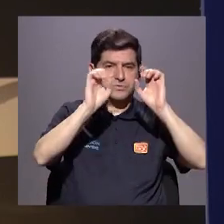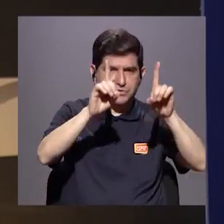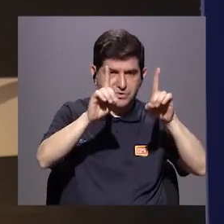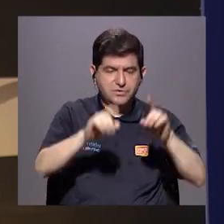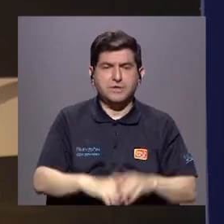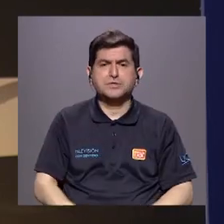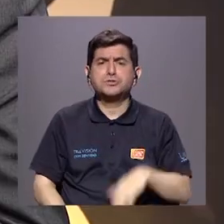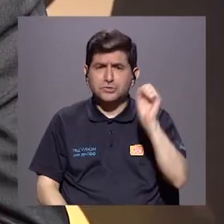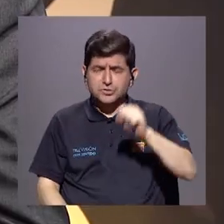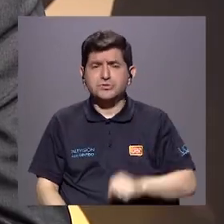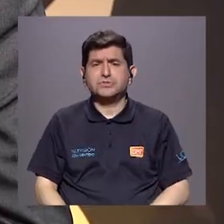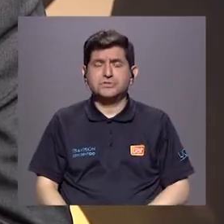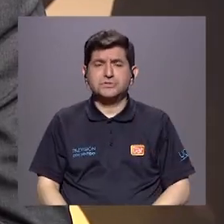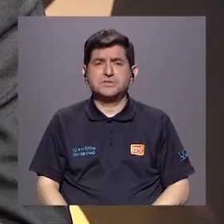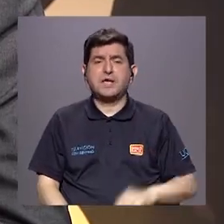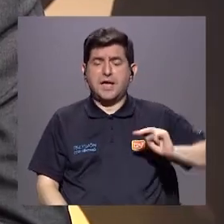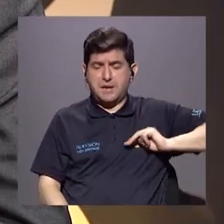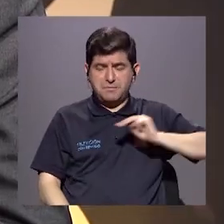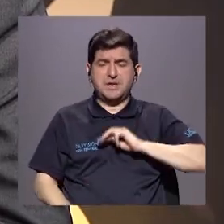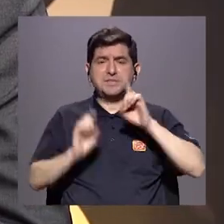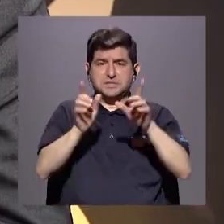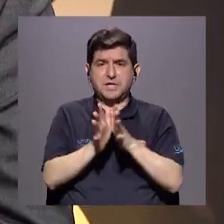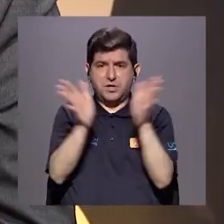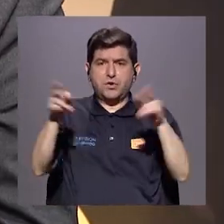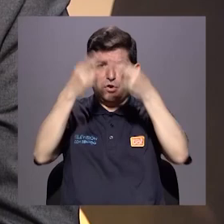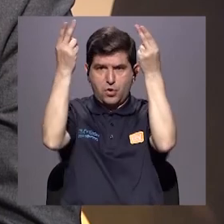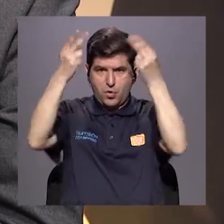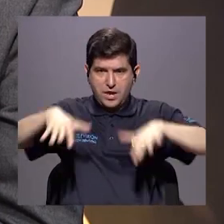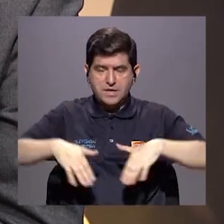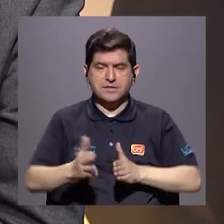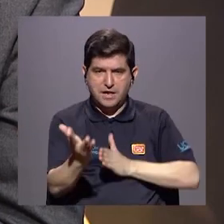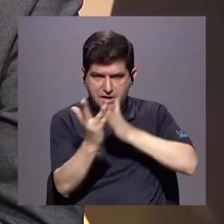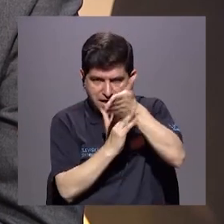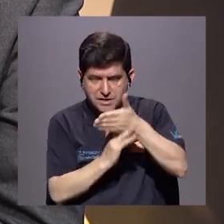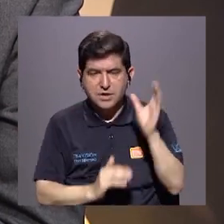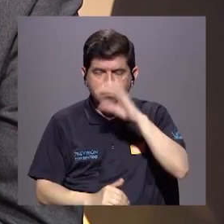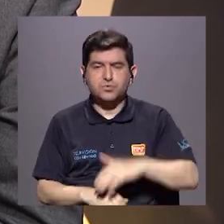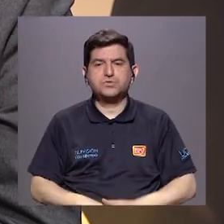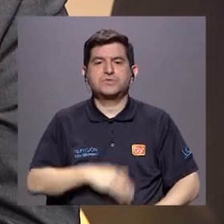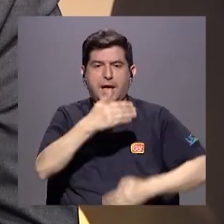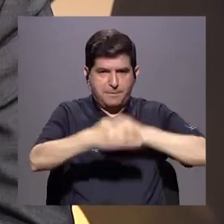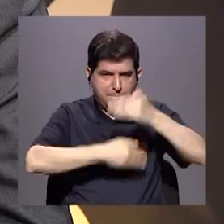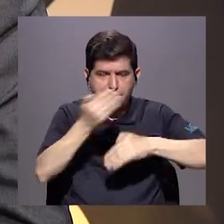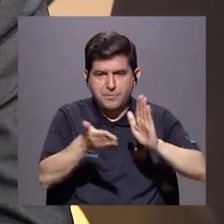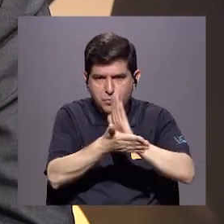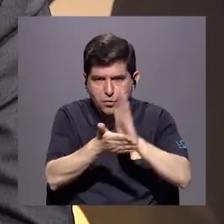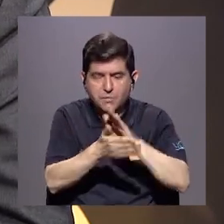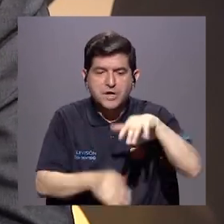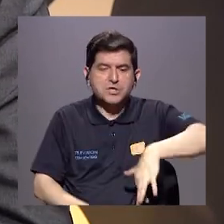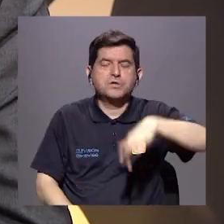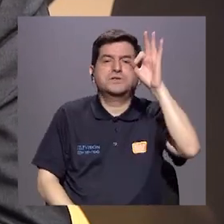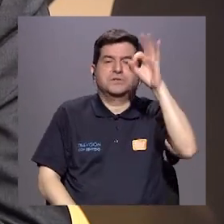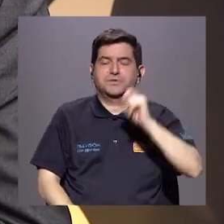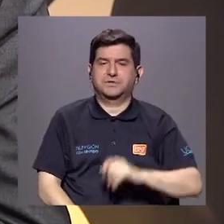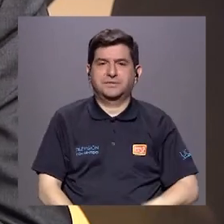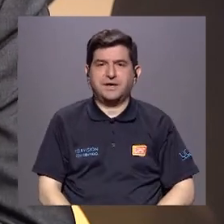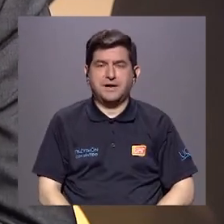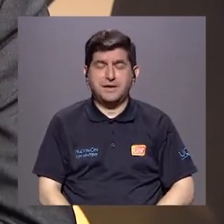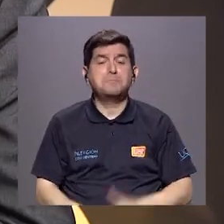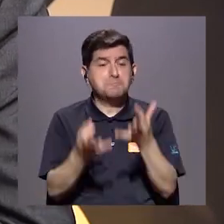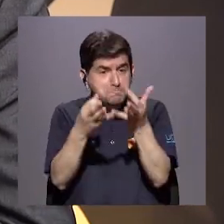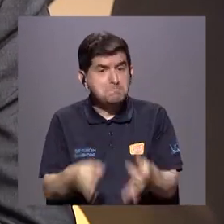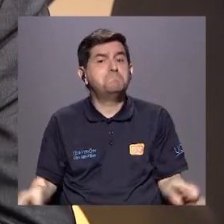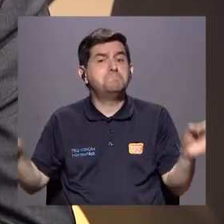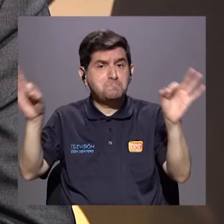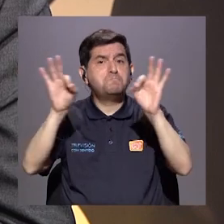efectivamente está en la página del ministro de educación pública ustedes entran ahí buscan protocolos y ahí lo van a encontrar así que realmente es muy